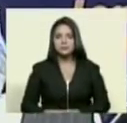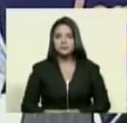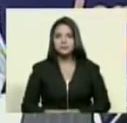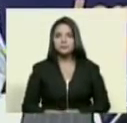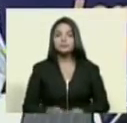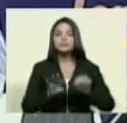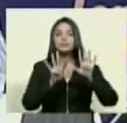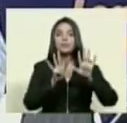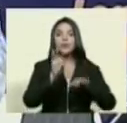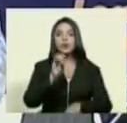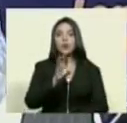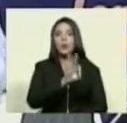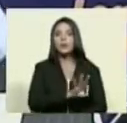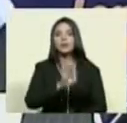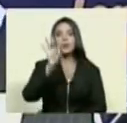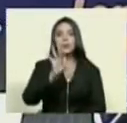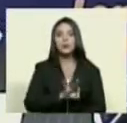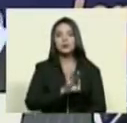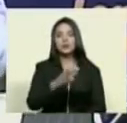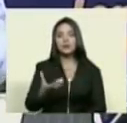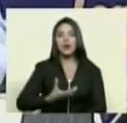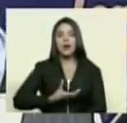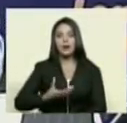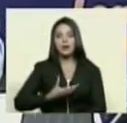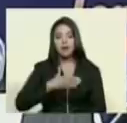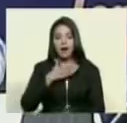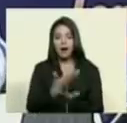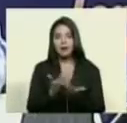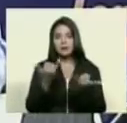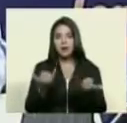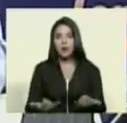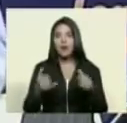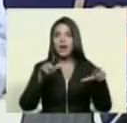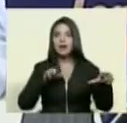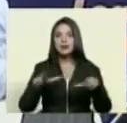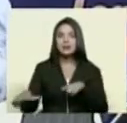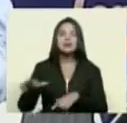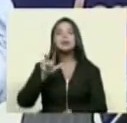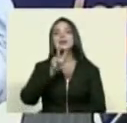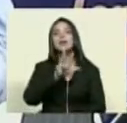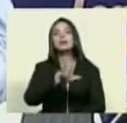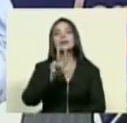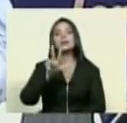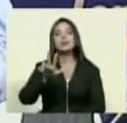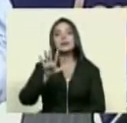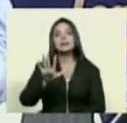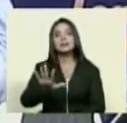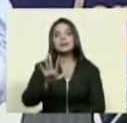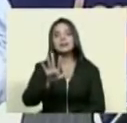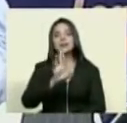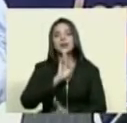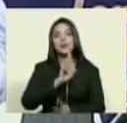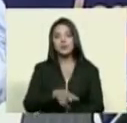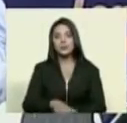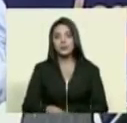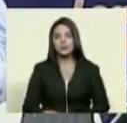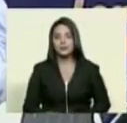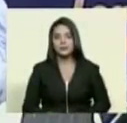del 90% del total de las alcaldías. Y al día de hoy ya se tiene el 335